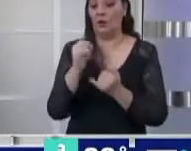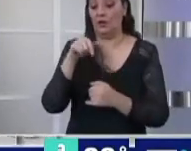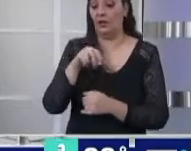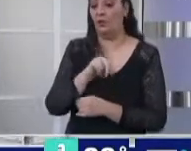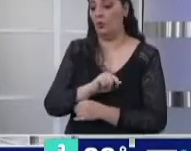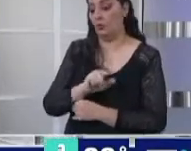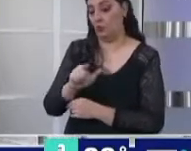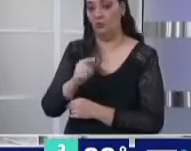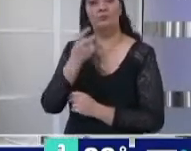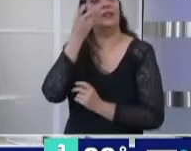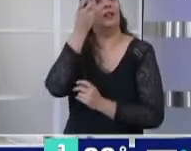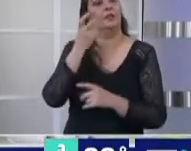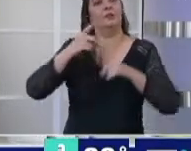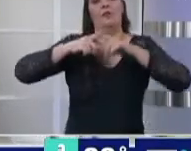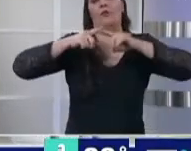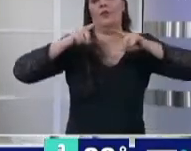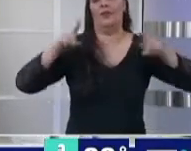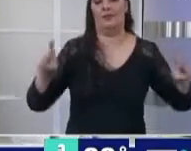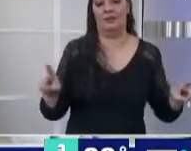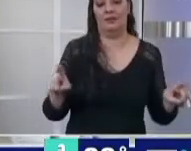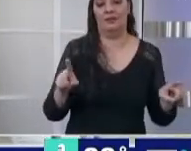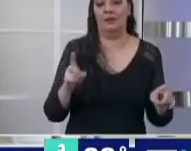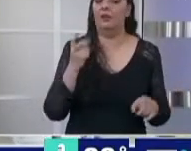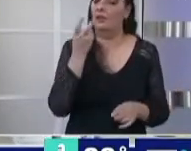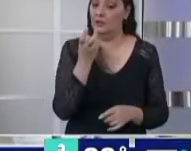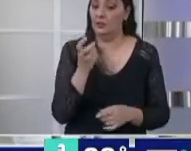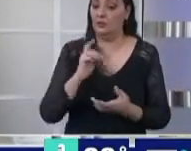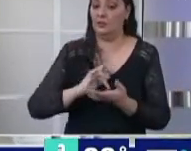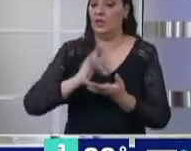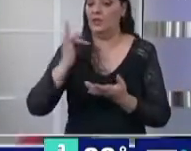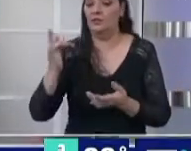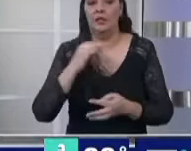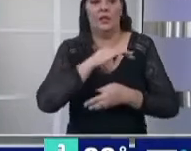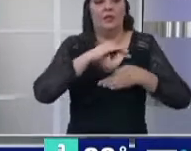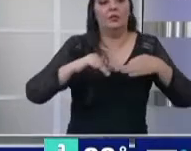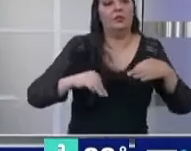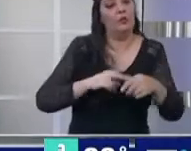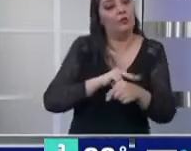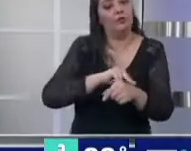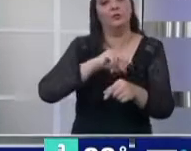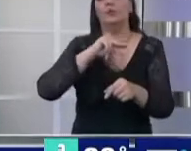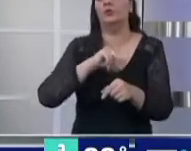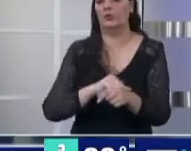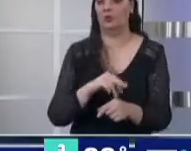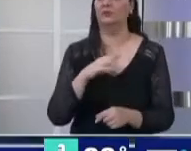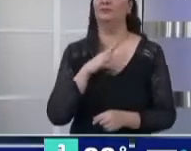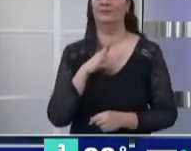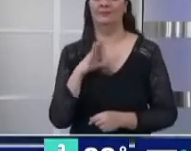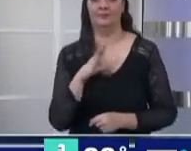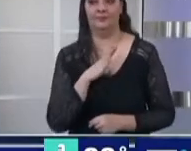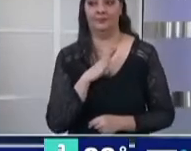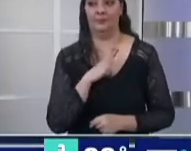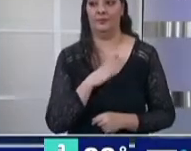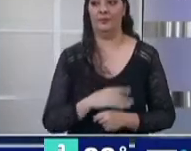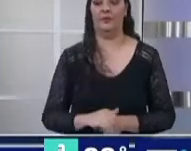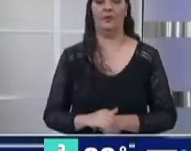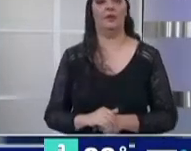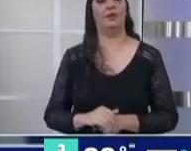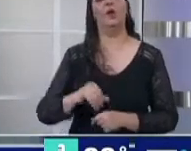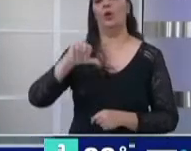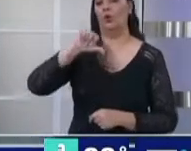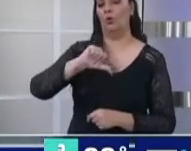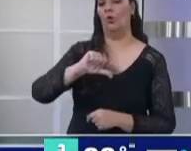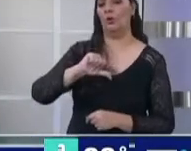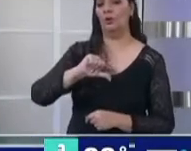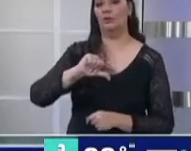es muy diferente, y eso es gracias a las doctoras y los doctores. Hoy tenemos